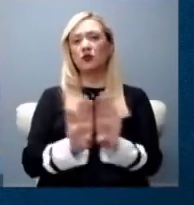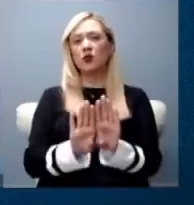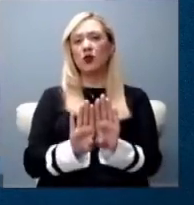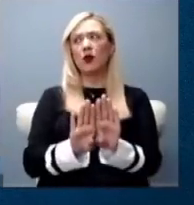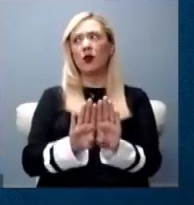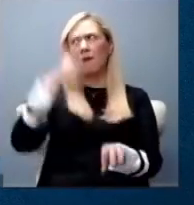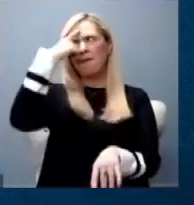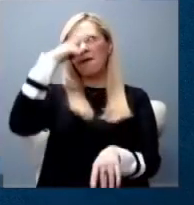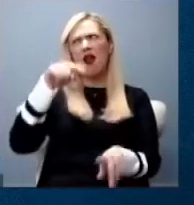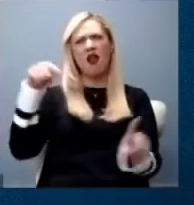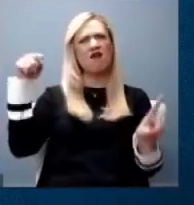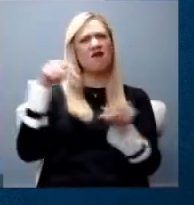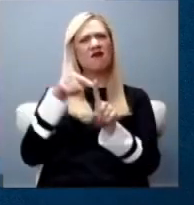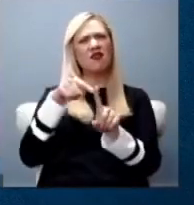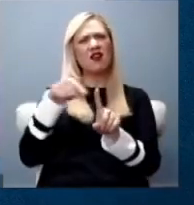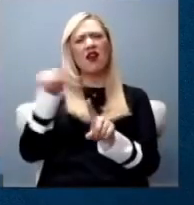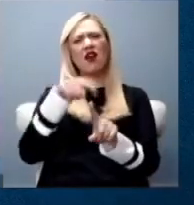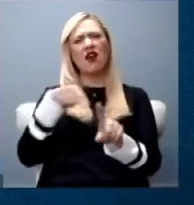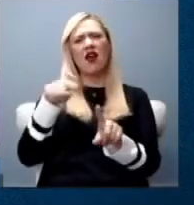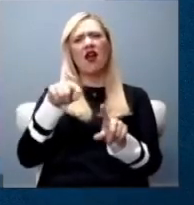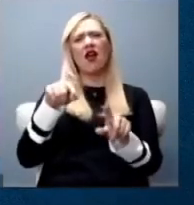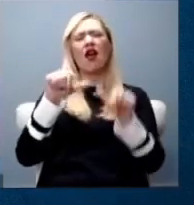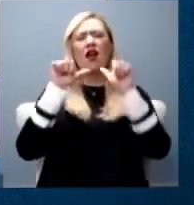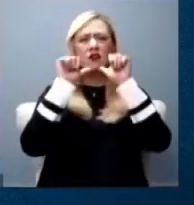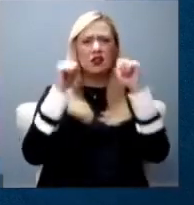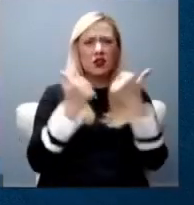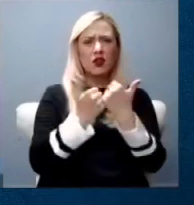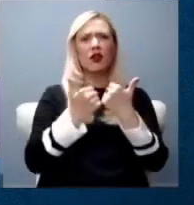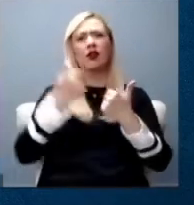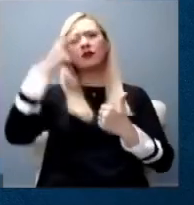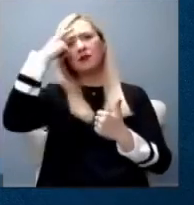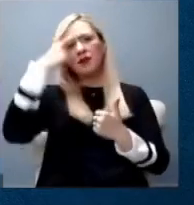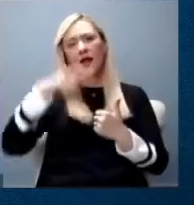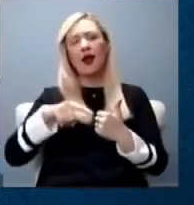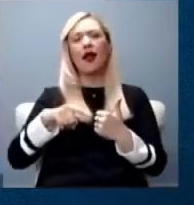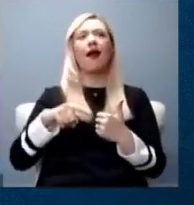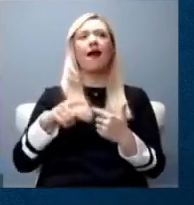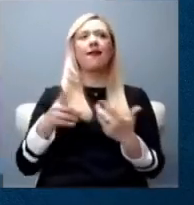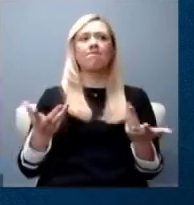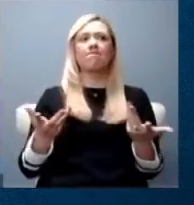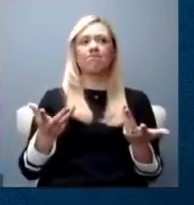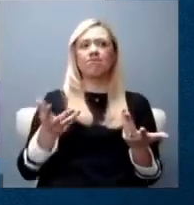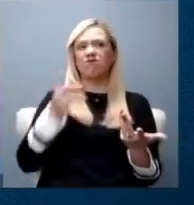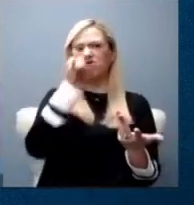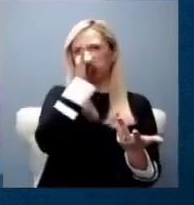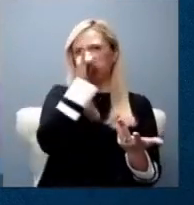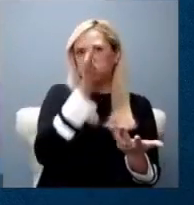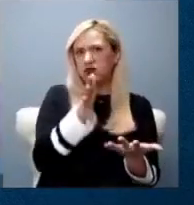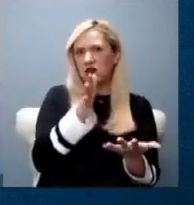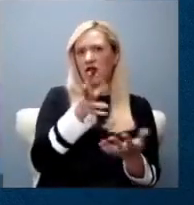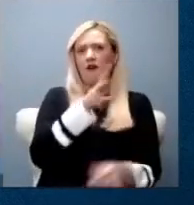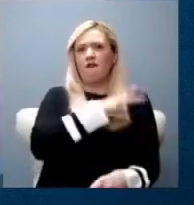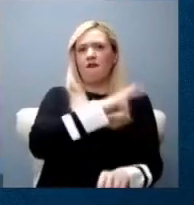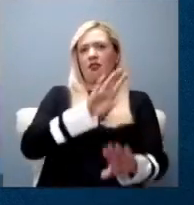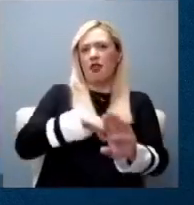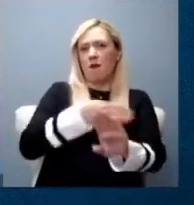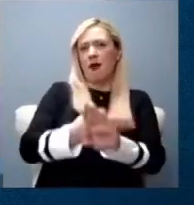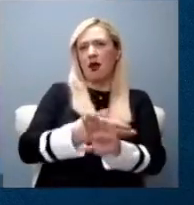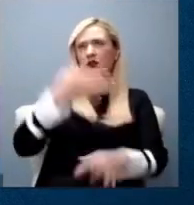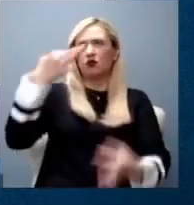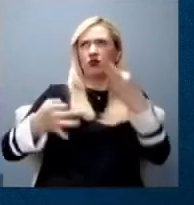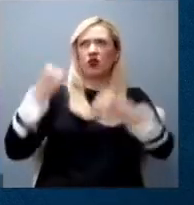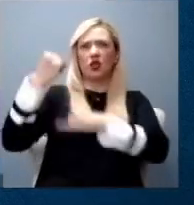es el papel que pueden jugar las organizaciones de la sociedad civil en el acompañamiento del reclamo de las víctimas ante los tribunales